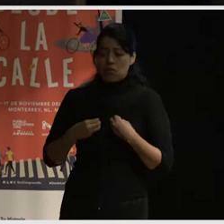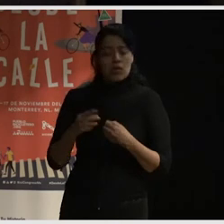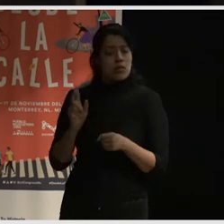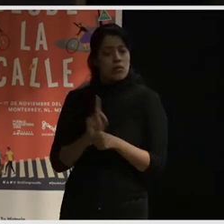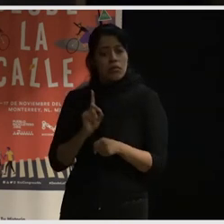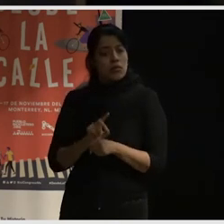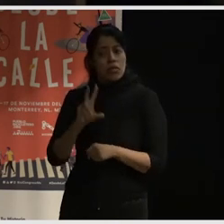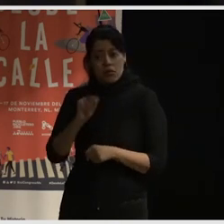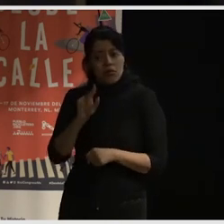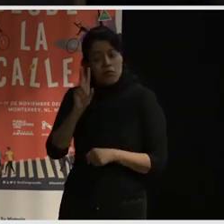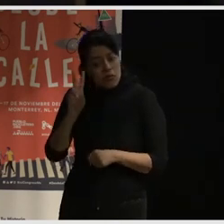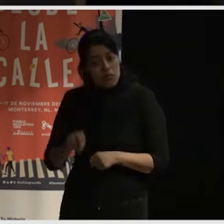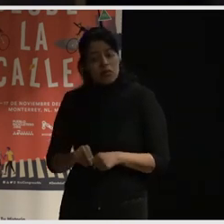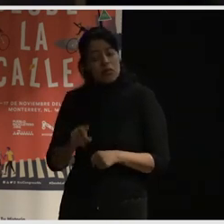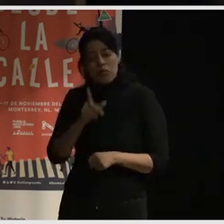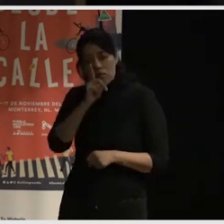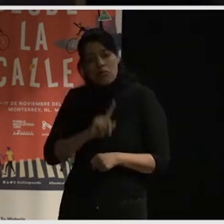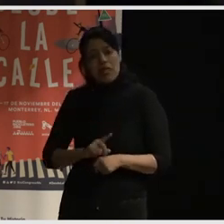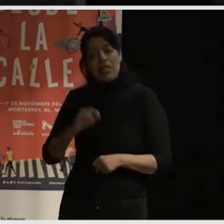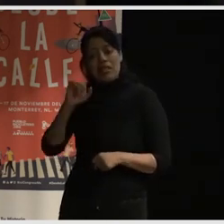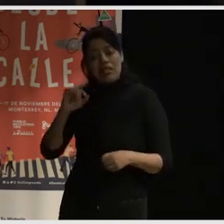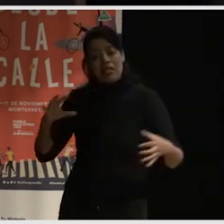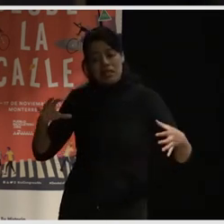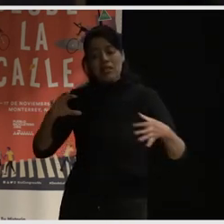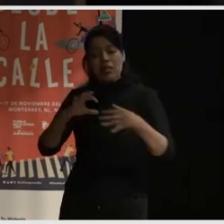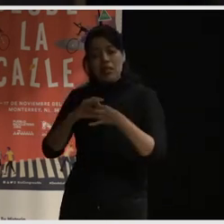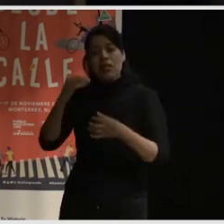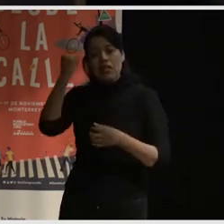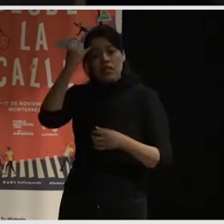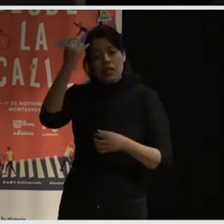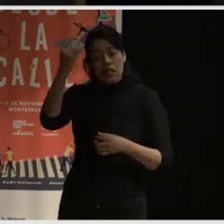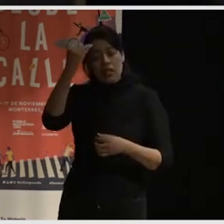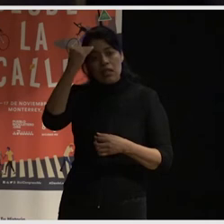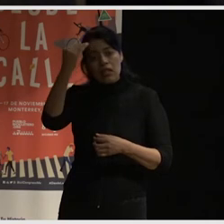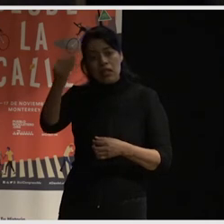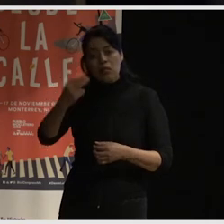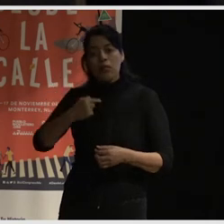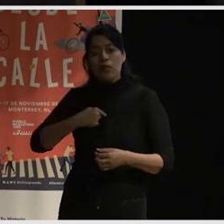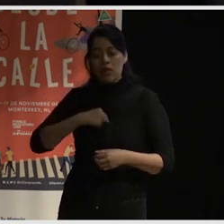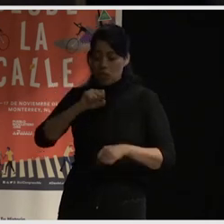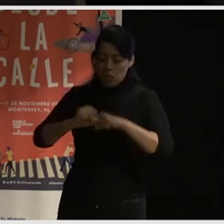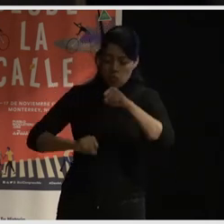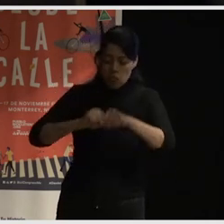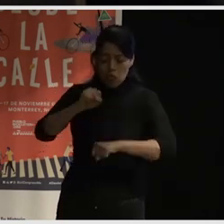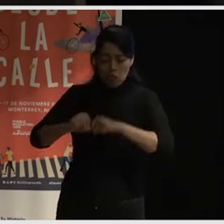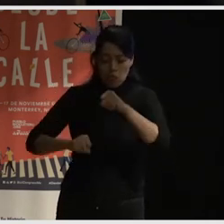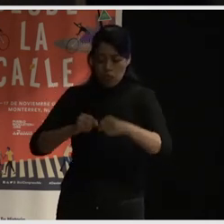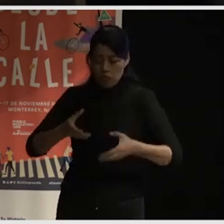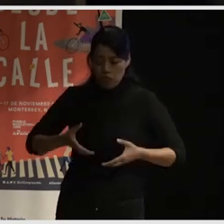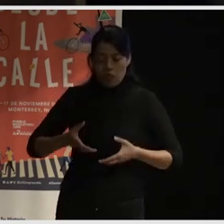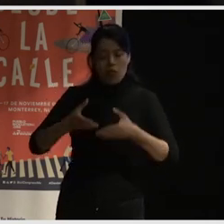y no es cierto sé realmente si estaba vinculado al tiempo que yo pasaba circulando de sobre la vía pública